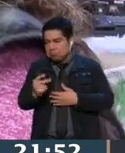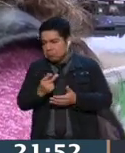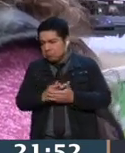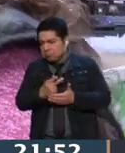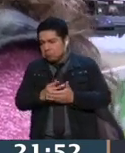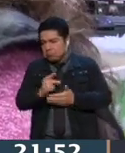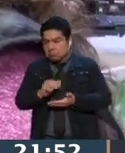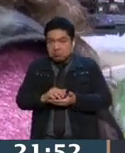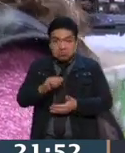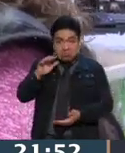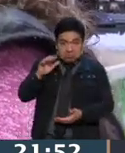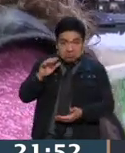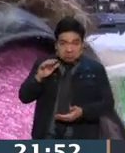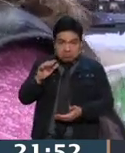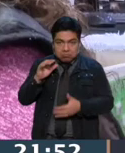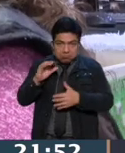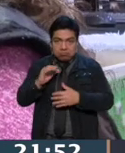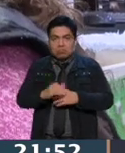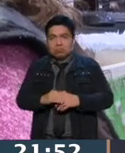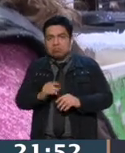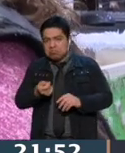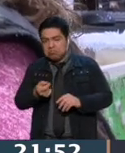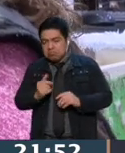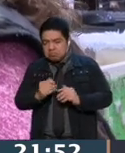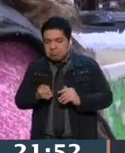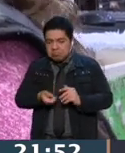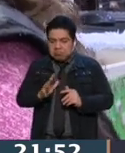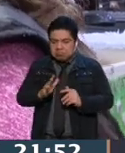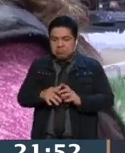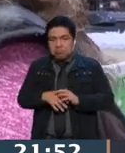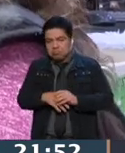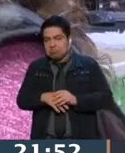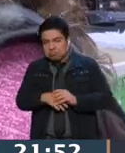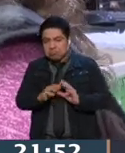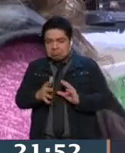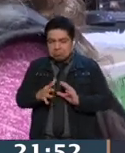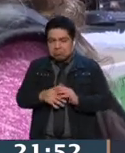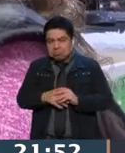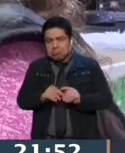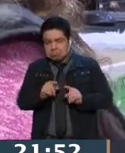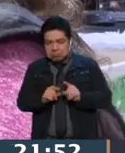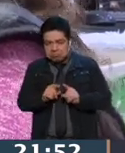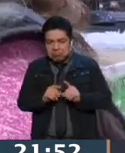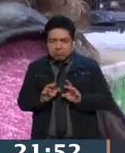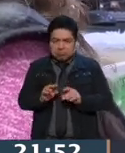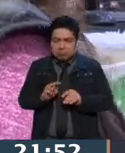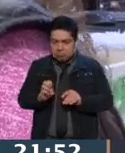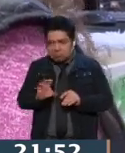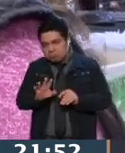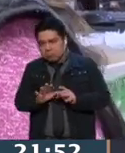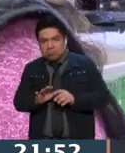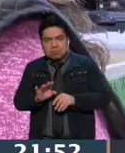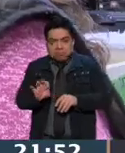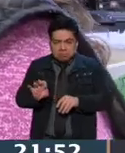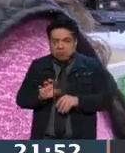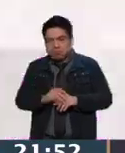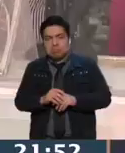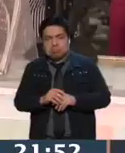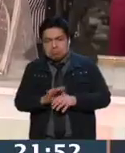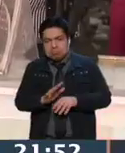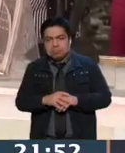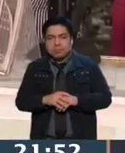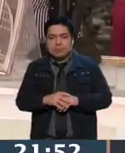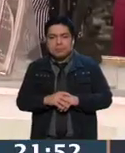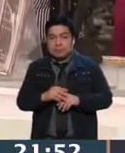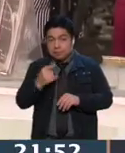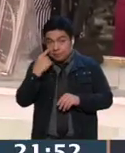el grande, pues es que también si es de catálogo, pues es un poquito más caro. Y así es de los sencillitos, unos 350, 400 pesos.